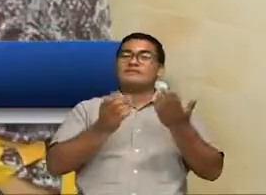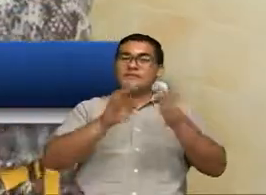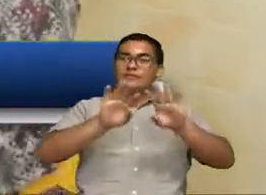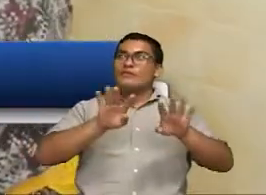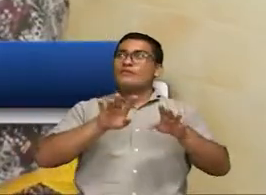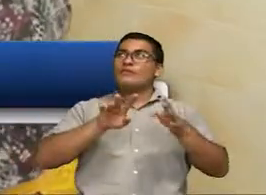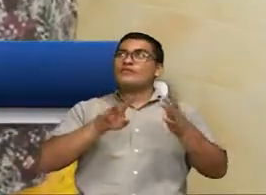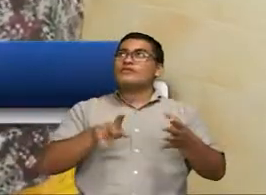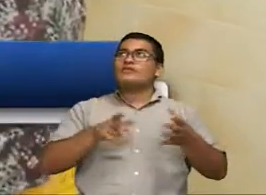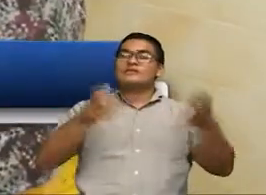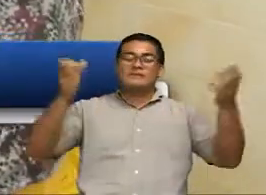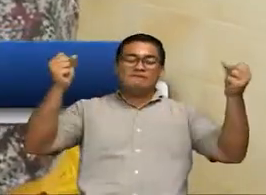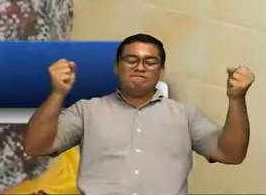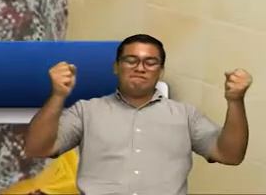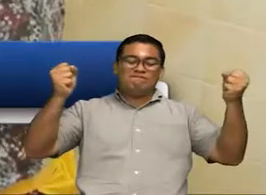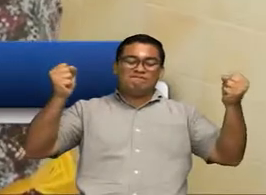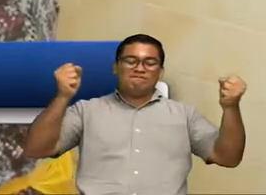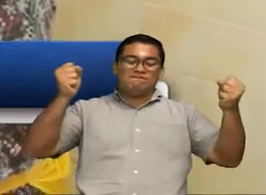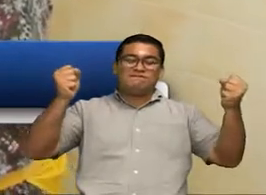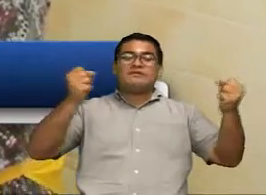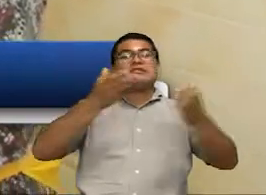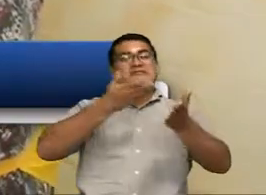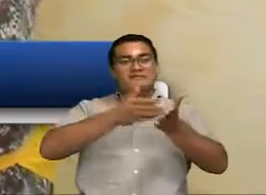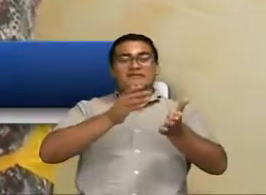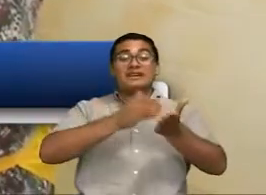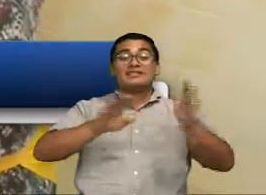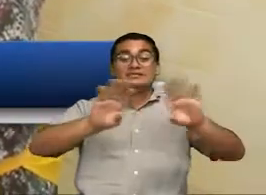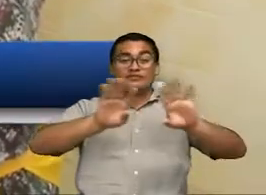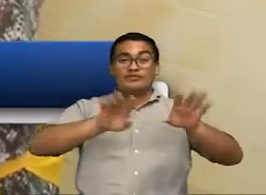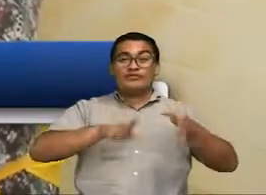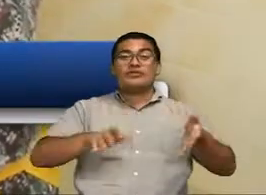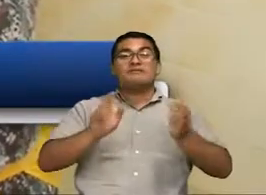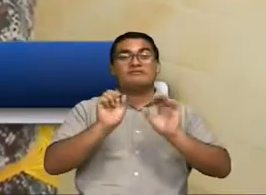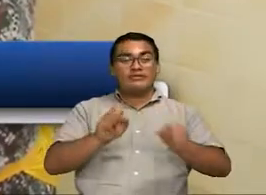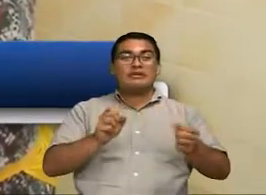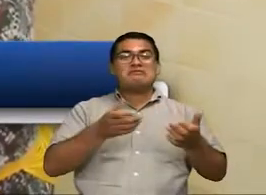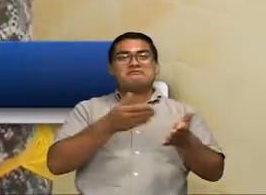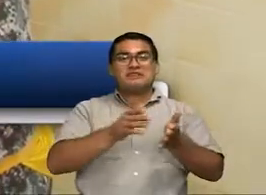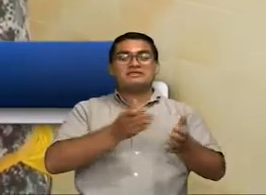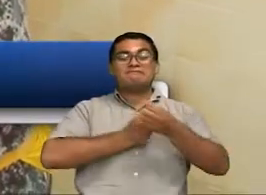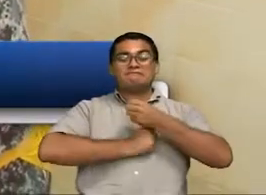cuclillas, que eso les hace más fácil para ellas, les hace más fácil la